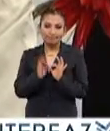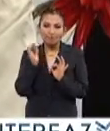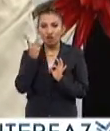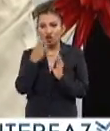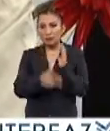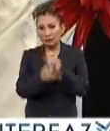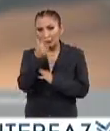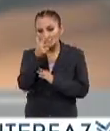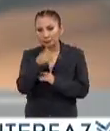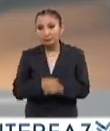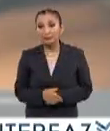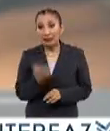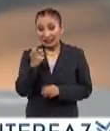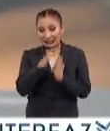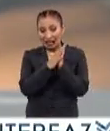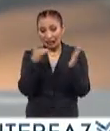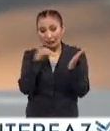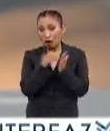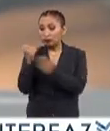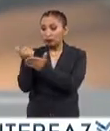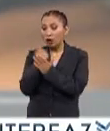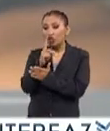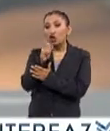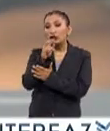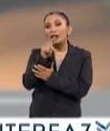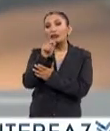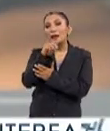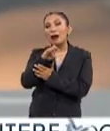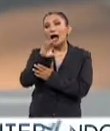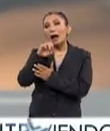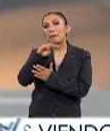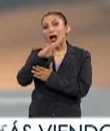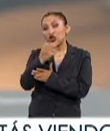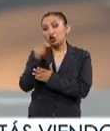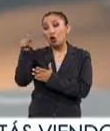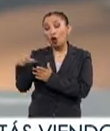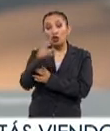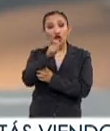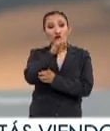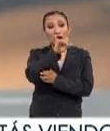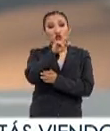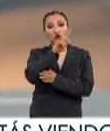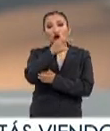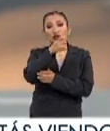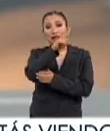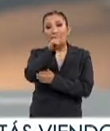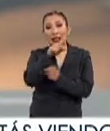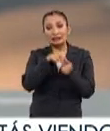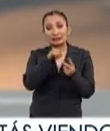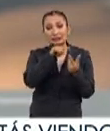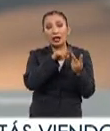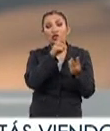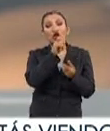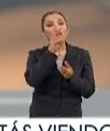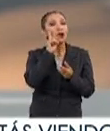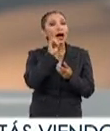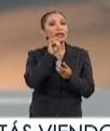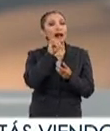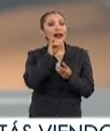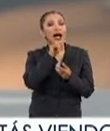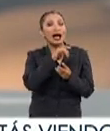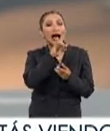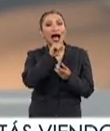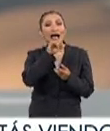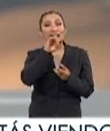en 2013. En este libro colaboran la doctora Telma Camacho Morfín, el doctor Jesús González Manrique y la doctora Adriana